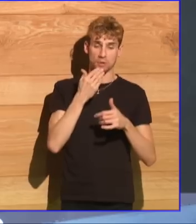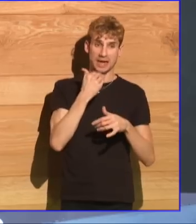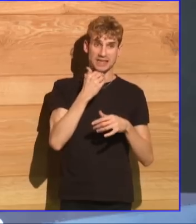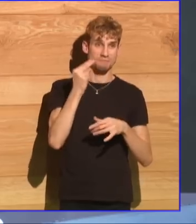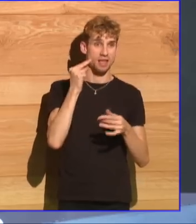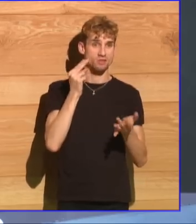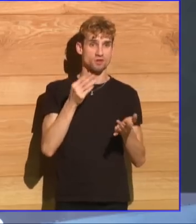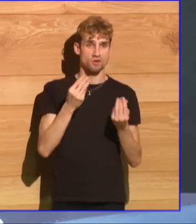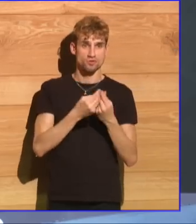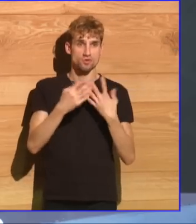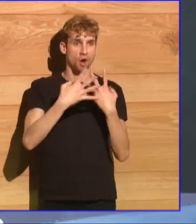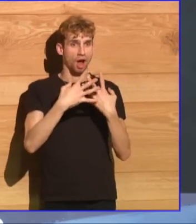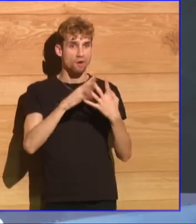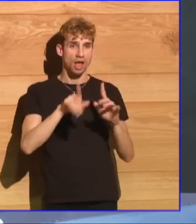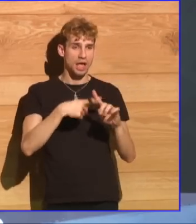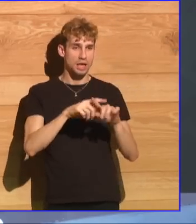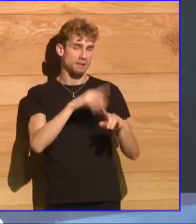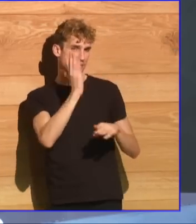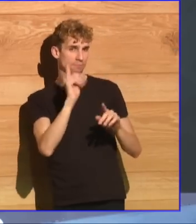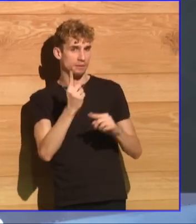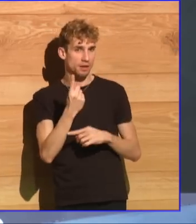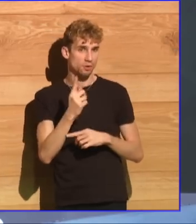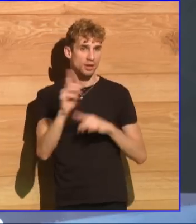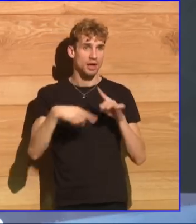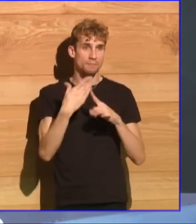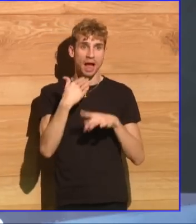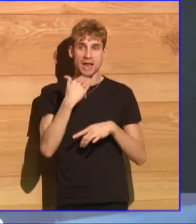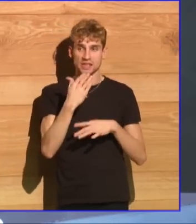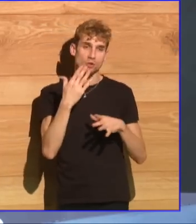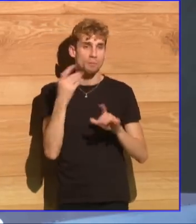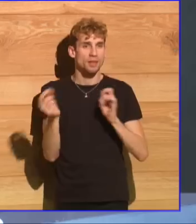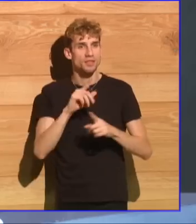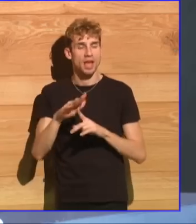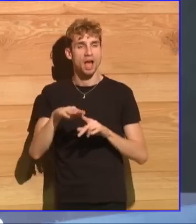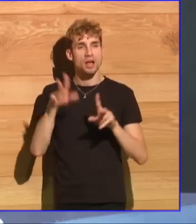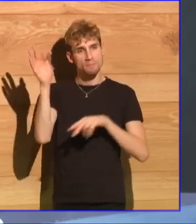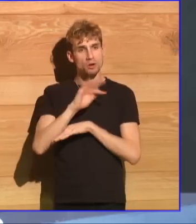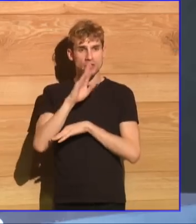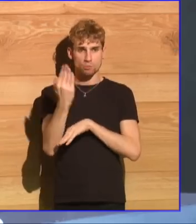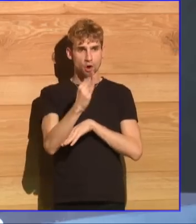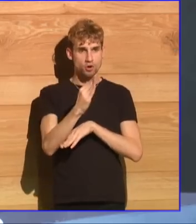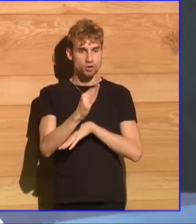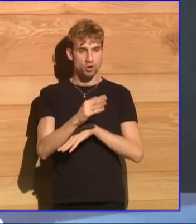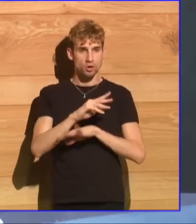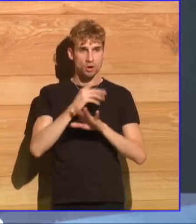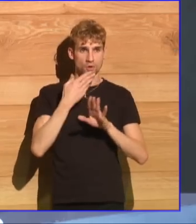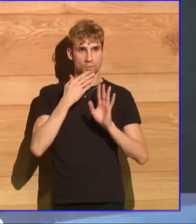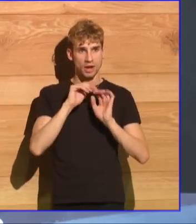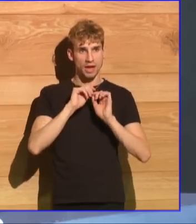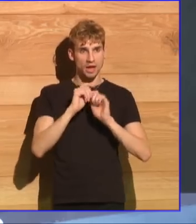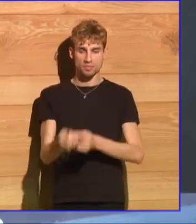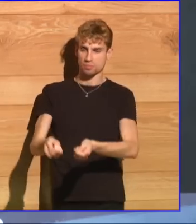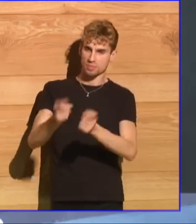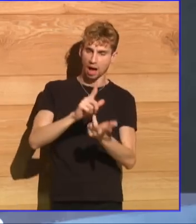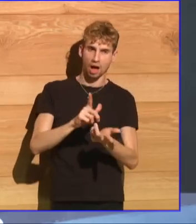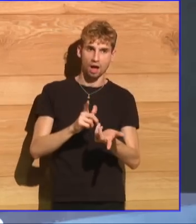Con esa jaula y con ese primer ataque que nos lleva casi al mundo de Tiburón, devolviéndonos a esa bestia capaz de hacer